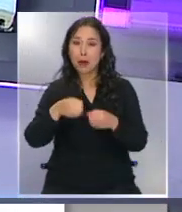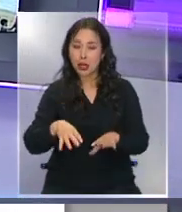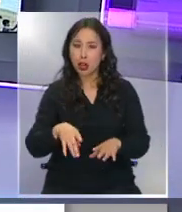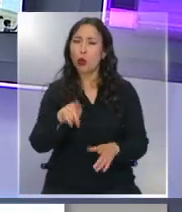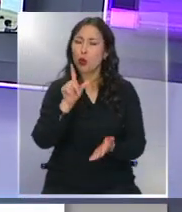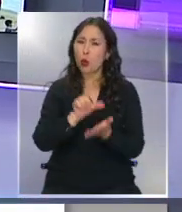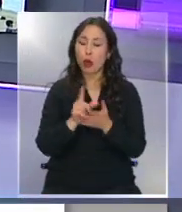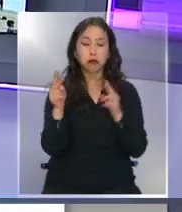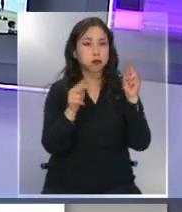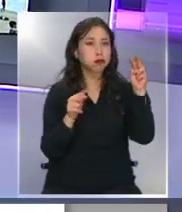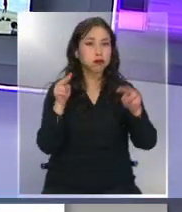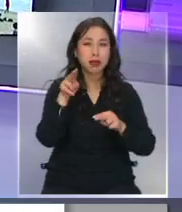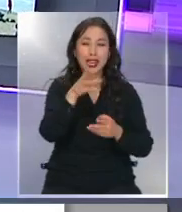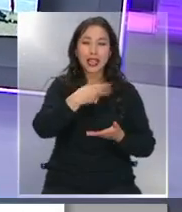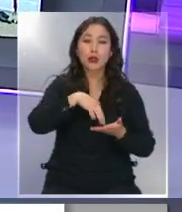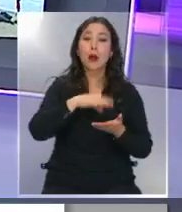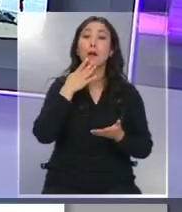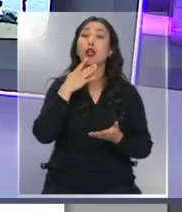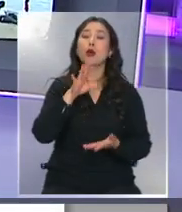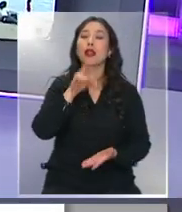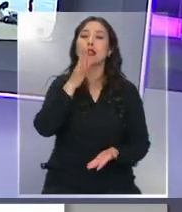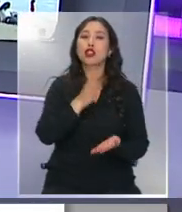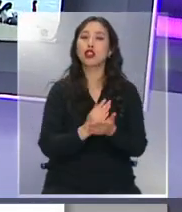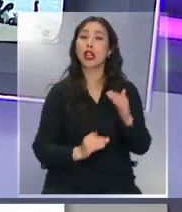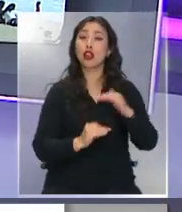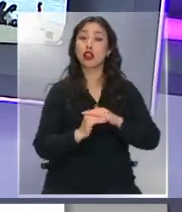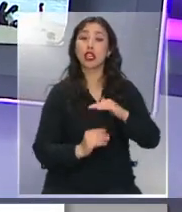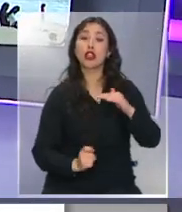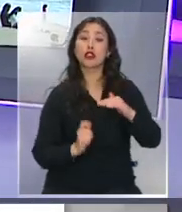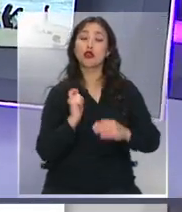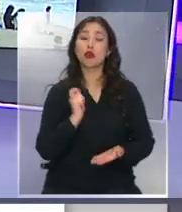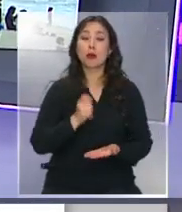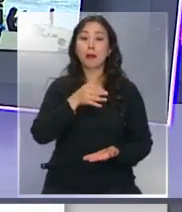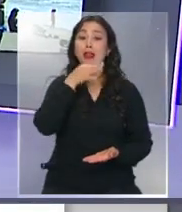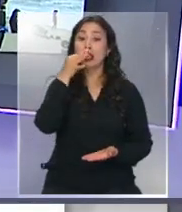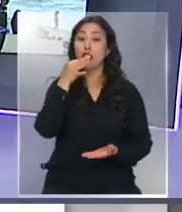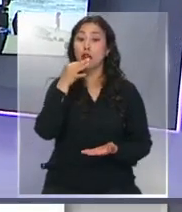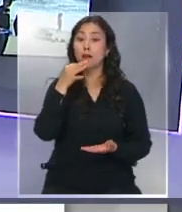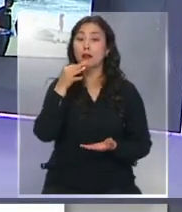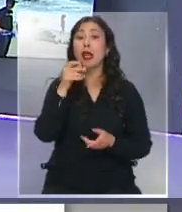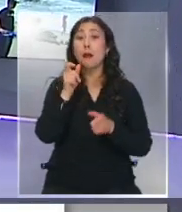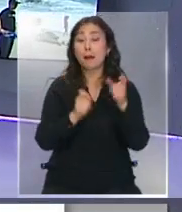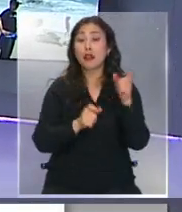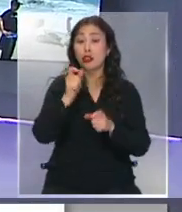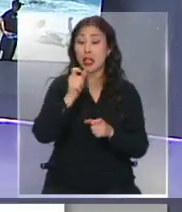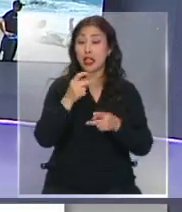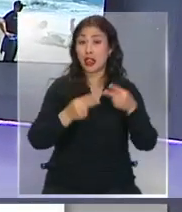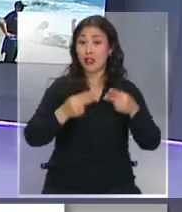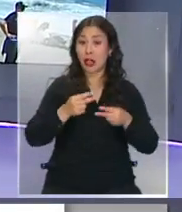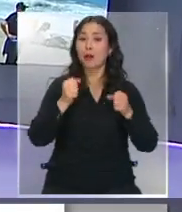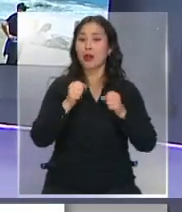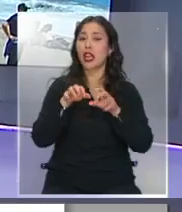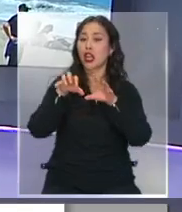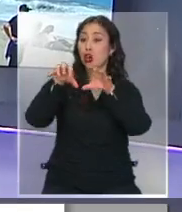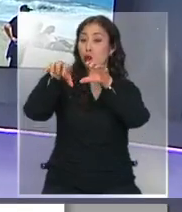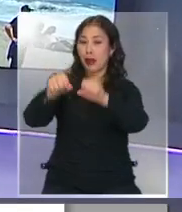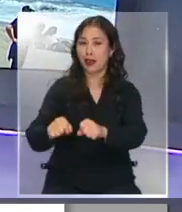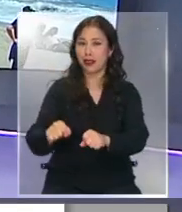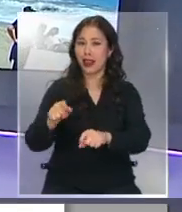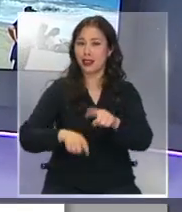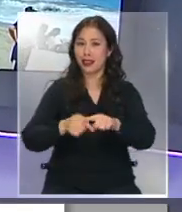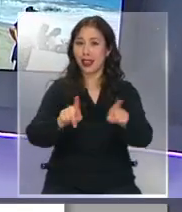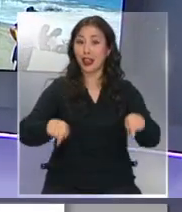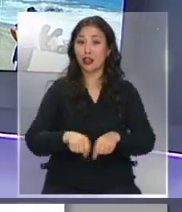Esto porque una resolución de la Corte Suprema permitiría a descendientes de los fundadores de la ciudad Jardín recuperar ese terreno muy apetecido por el